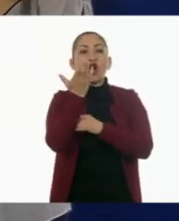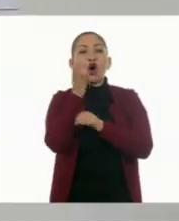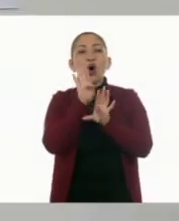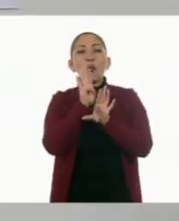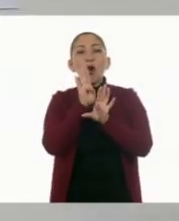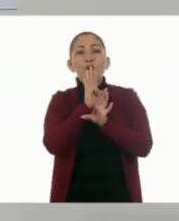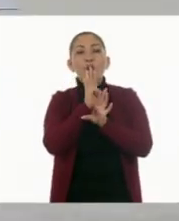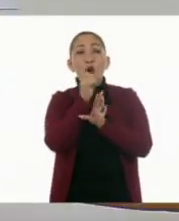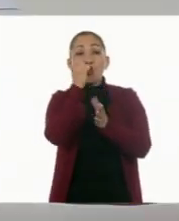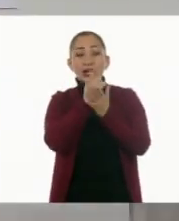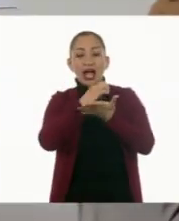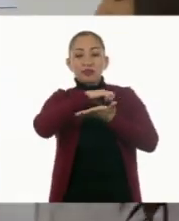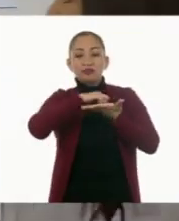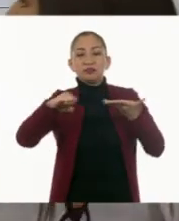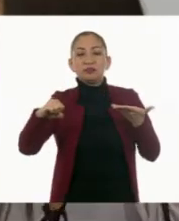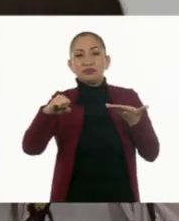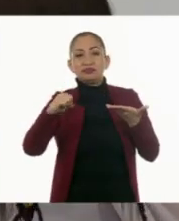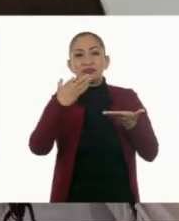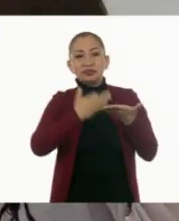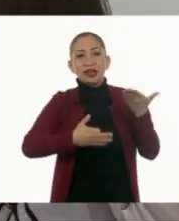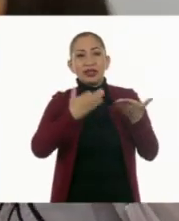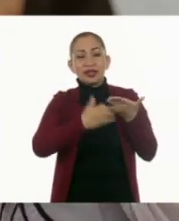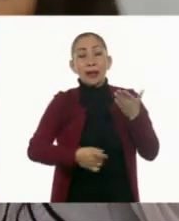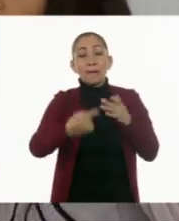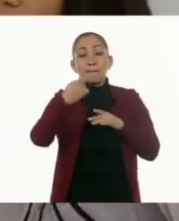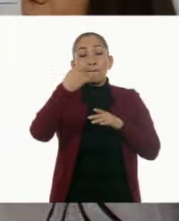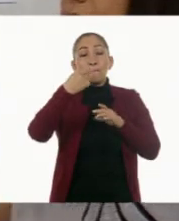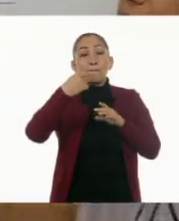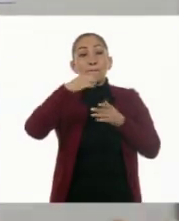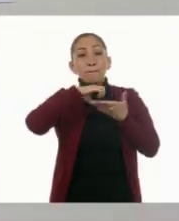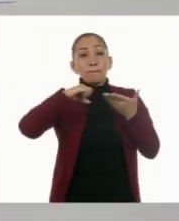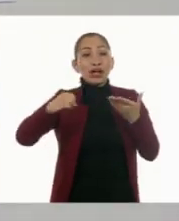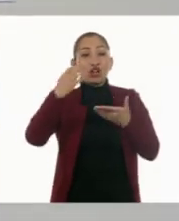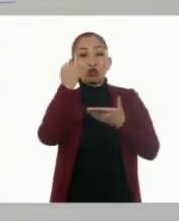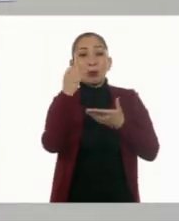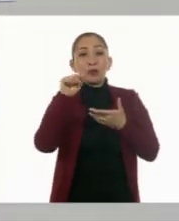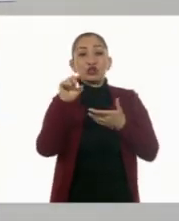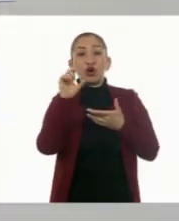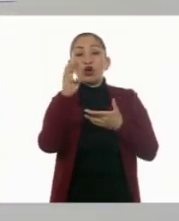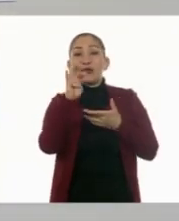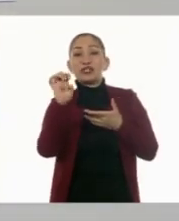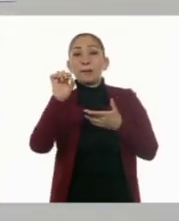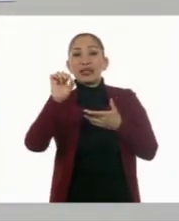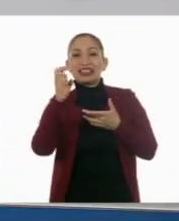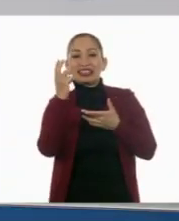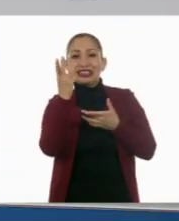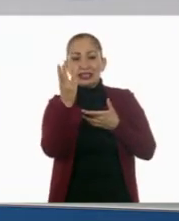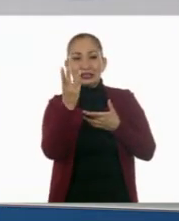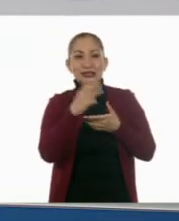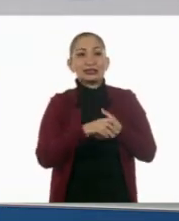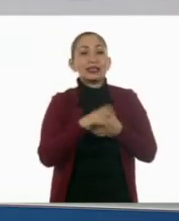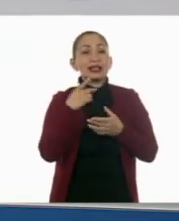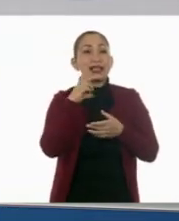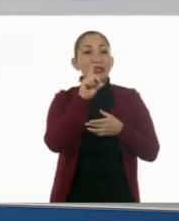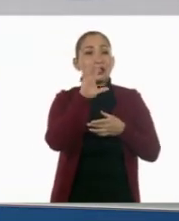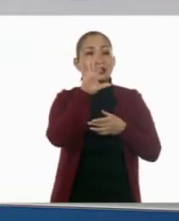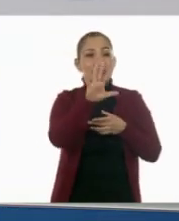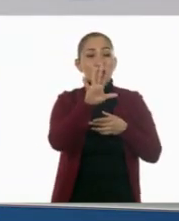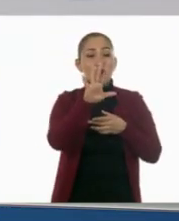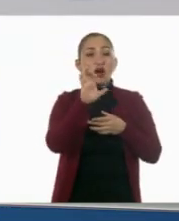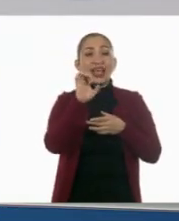vez con la única resta que nos queda, que es este de menos 9.93. Ok, entonces restaremos 35 enteros,